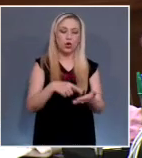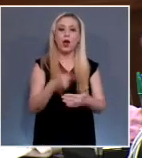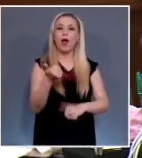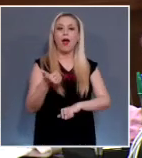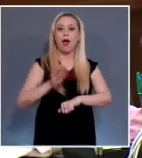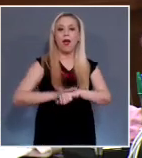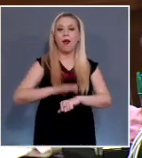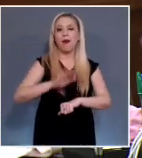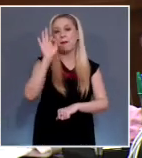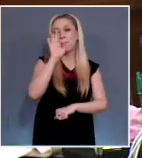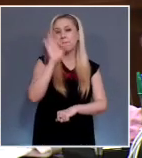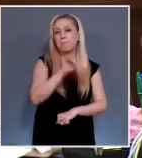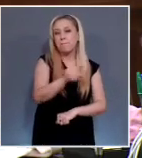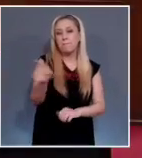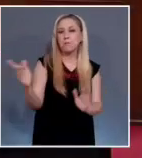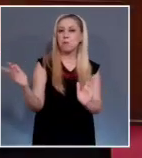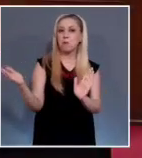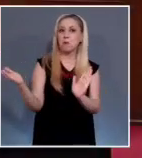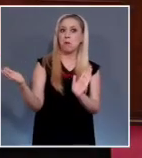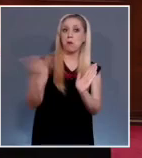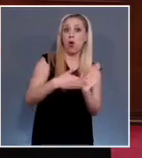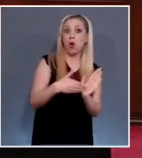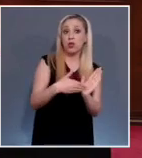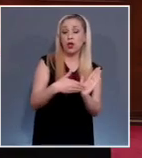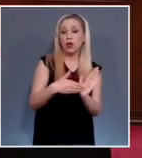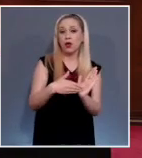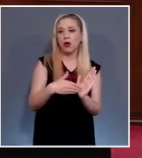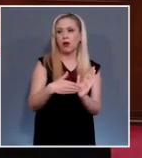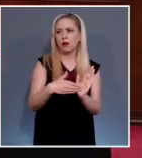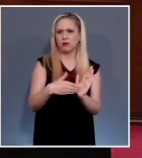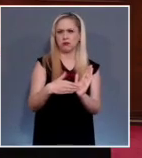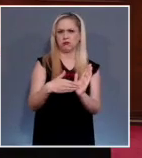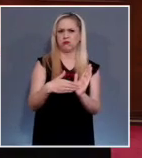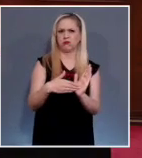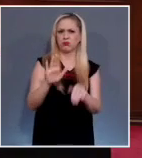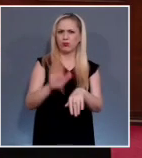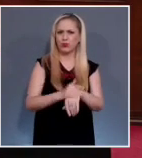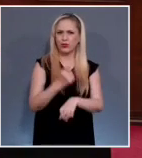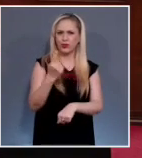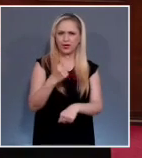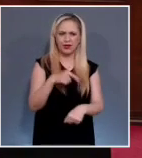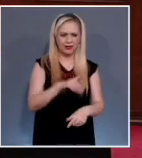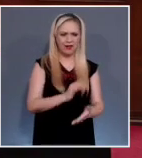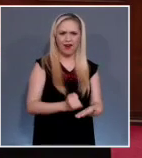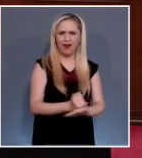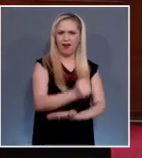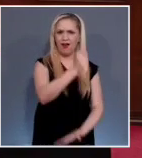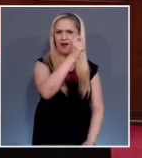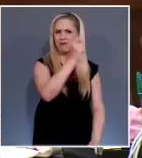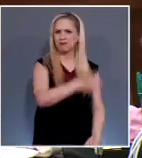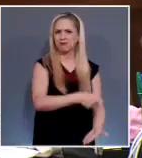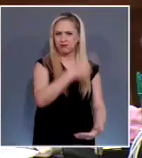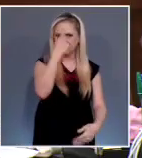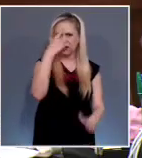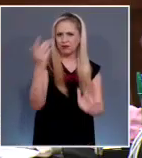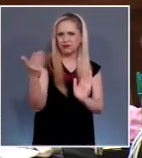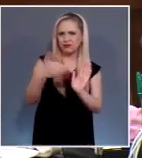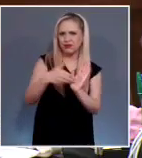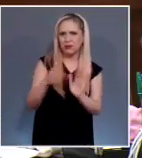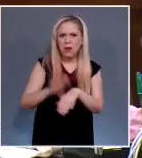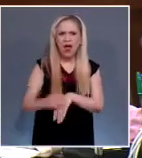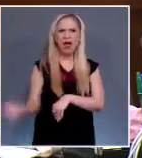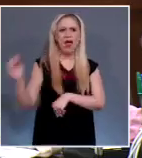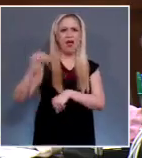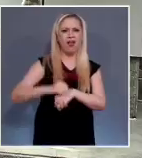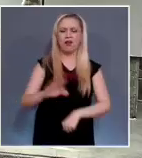aquellas multas impuestas durante el procedimiento de ejecución de la medida de apremio de que se trate, lo que configura un